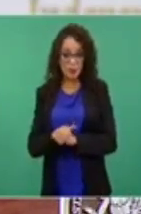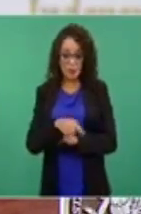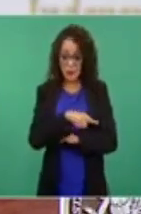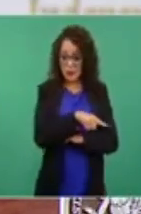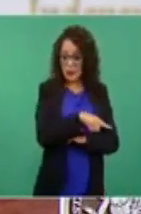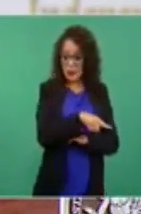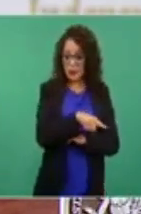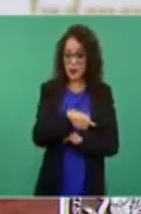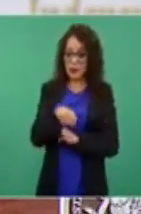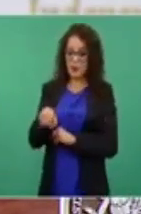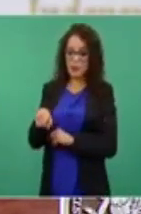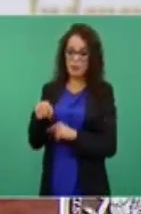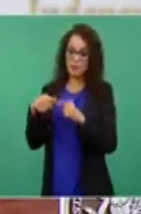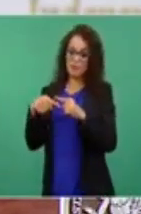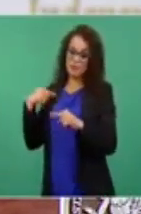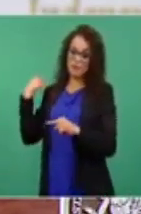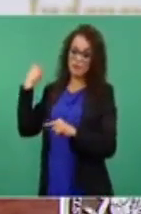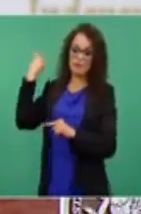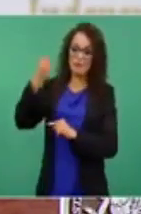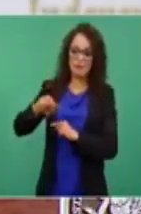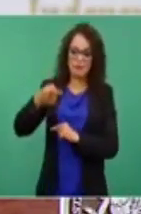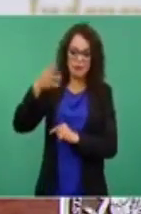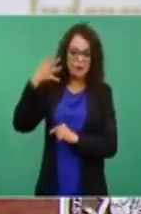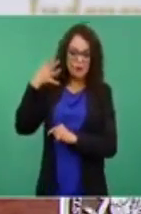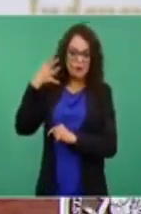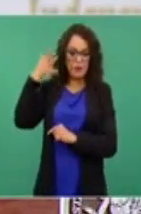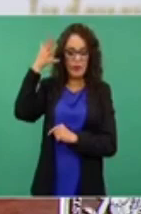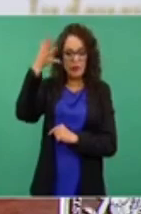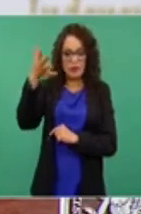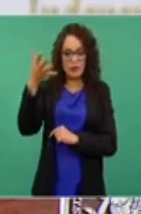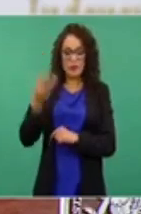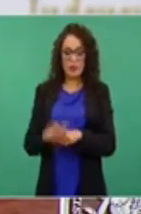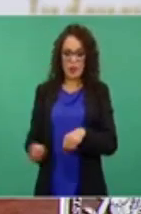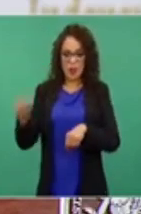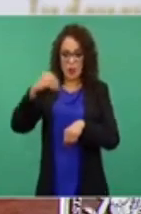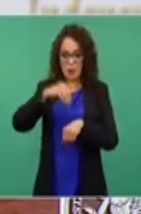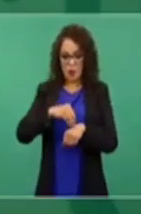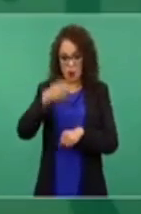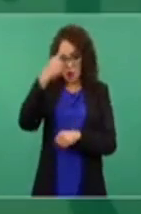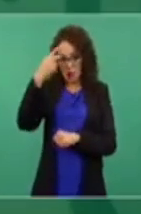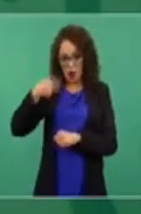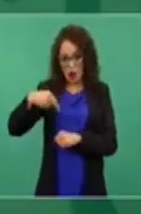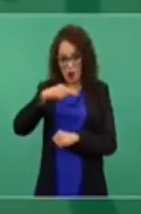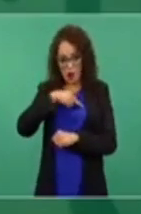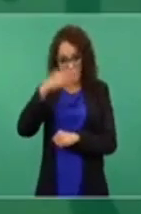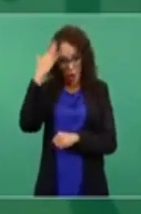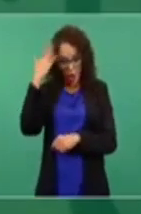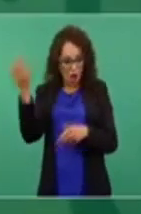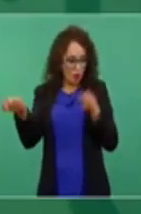van a estar a nuestro servicio.